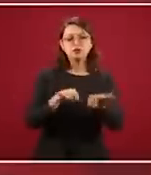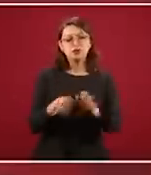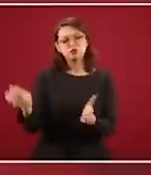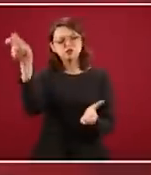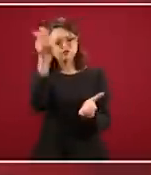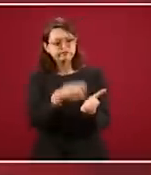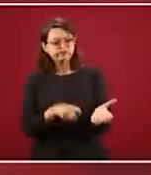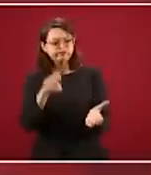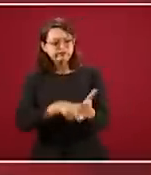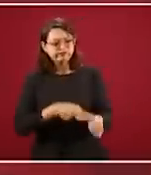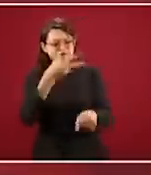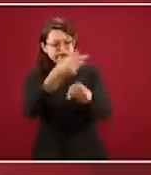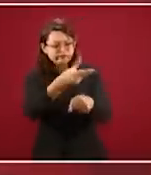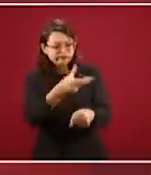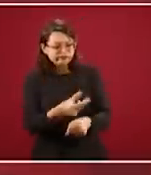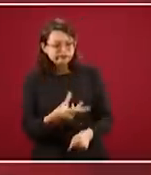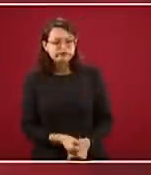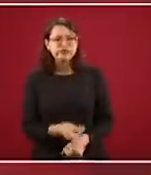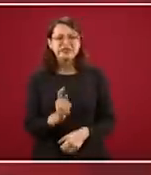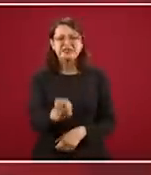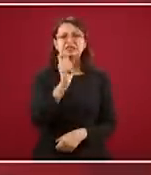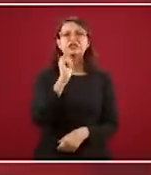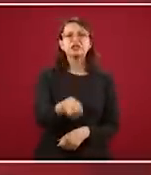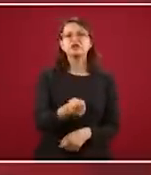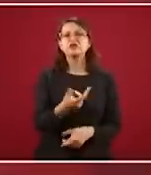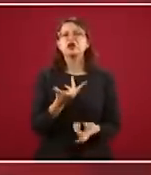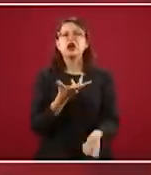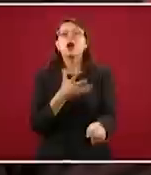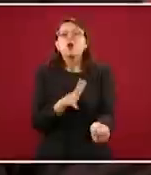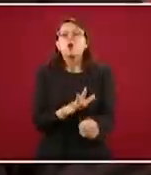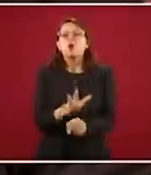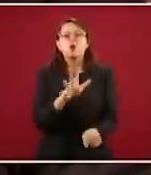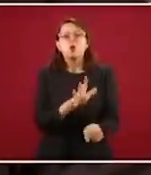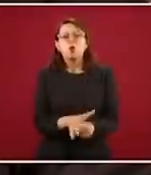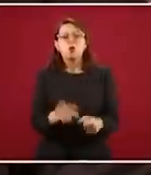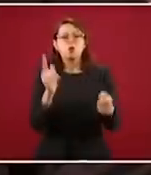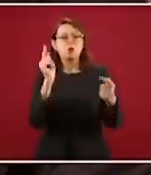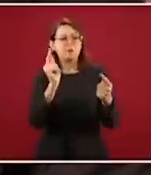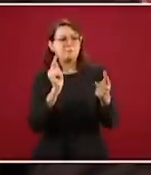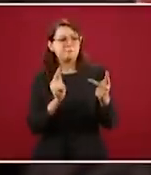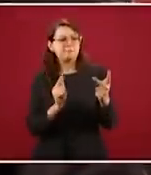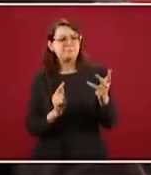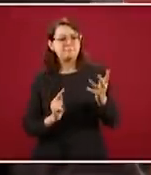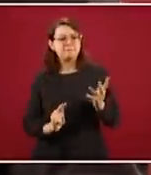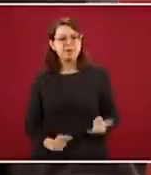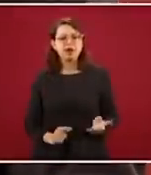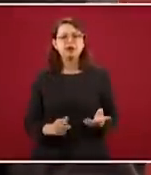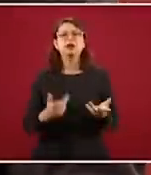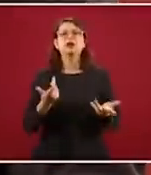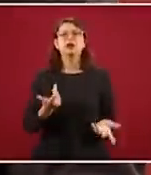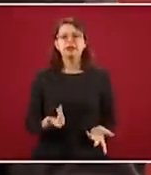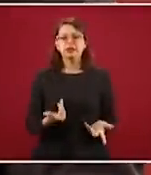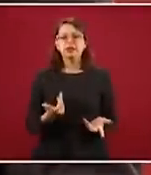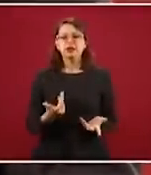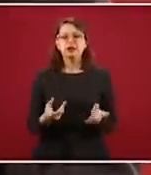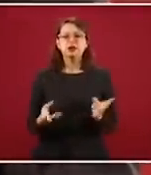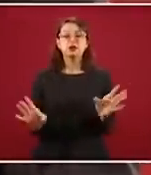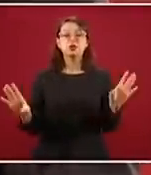¿En qué consiste la reforma laboral? ¿Cómo se tiene que